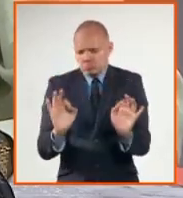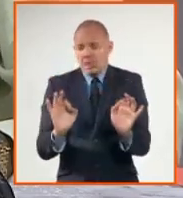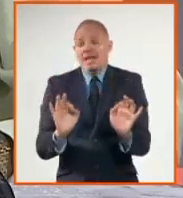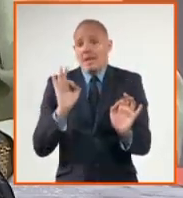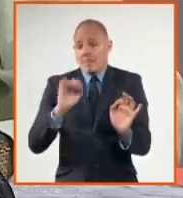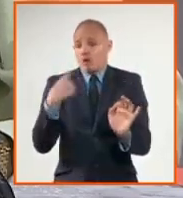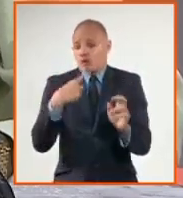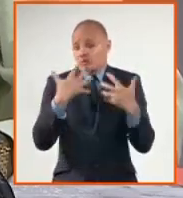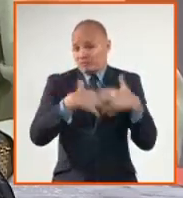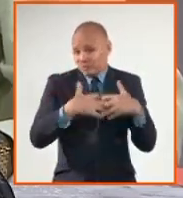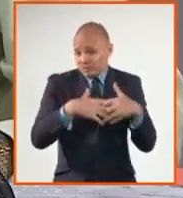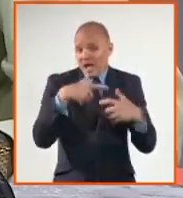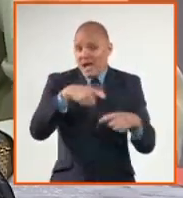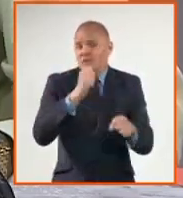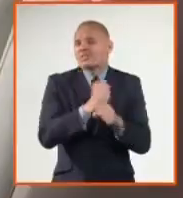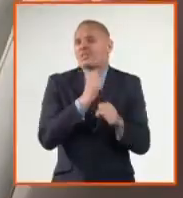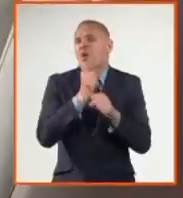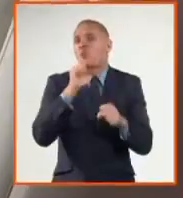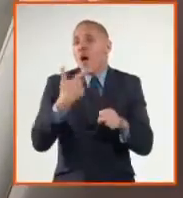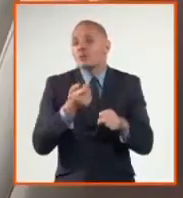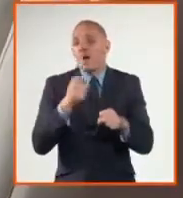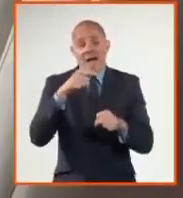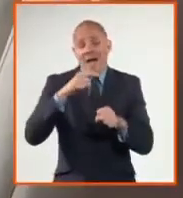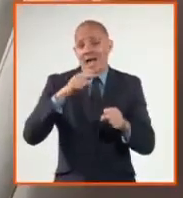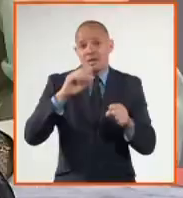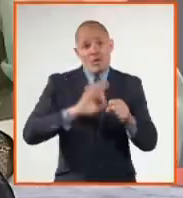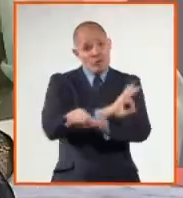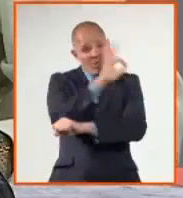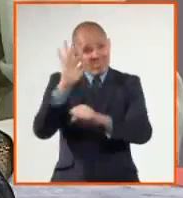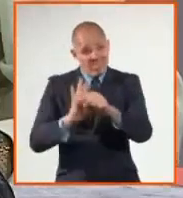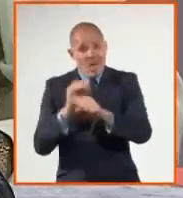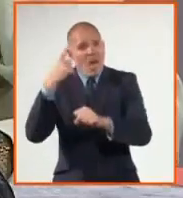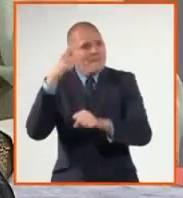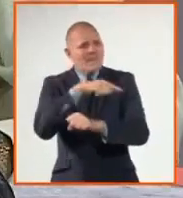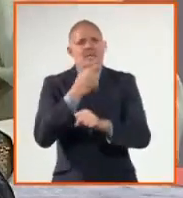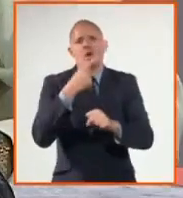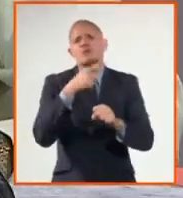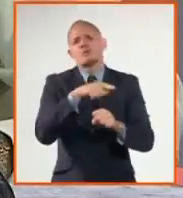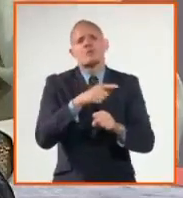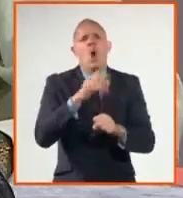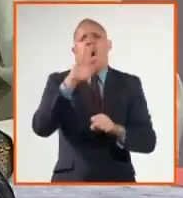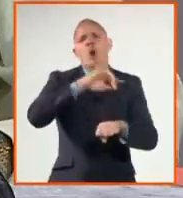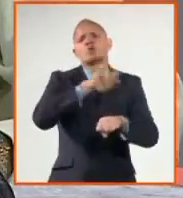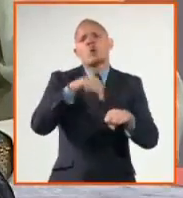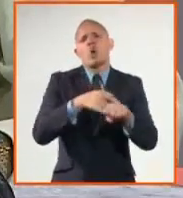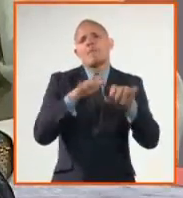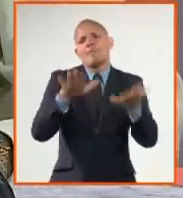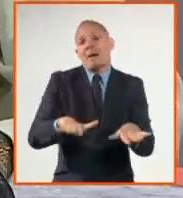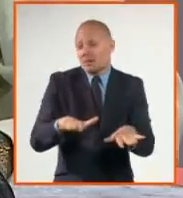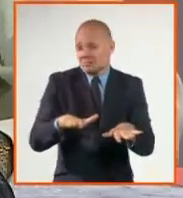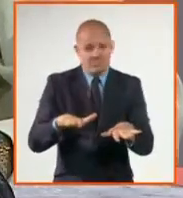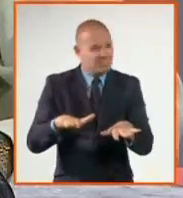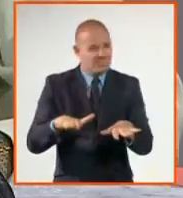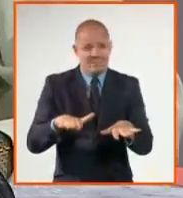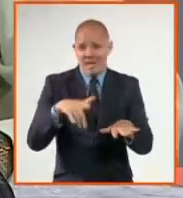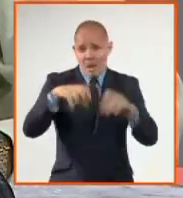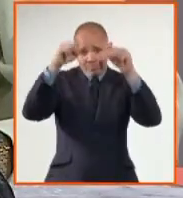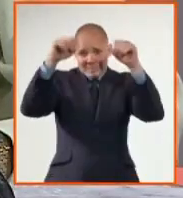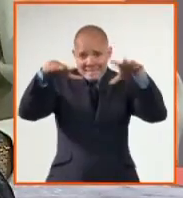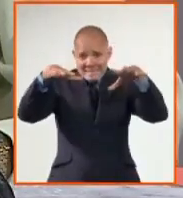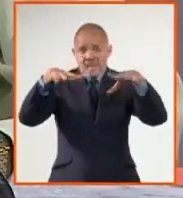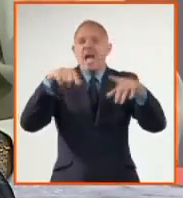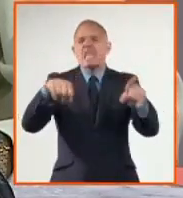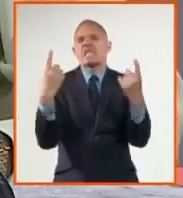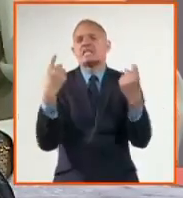trabaja 24 horas no para no parar la electricidad las 24 horas del día y en todo momento